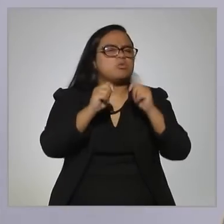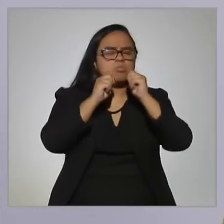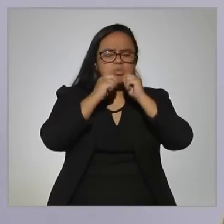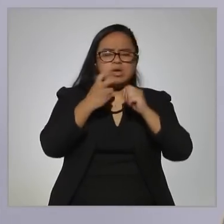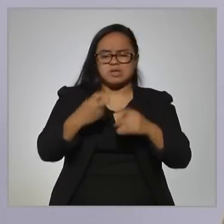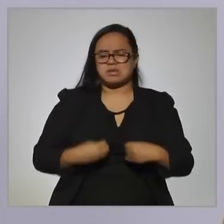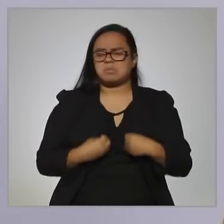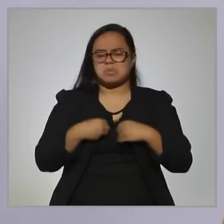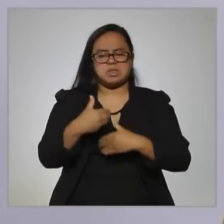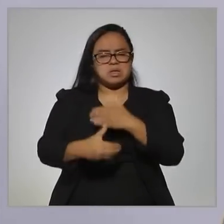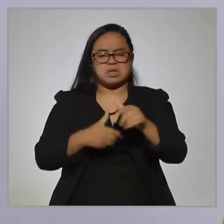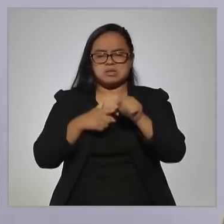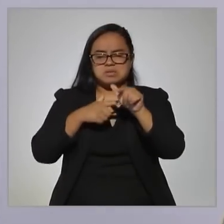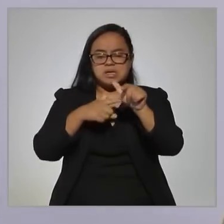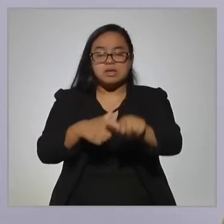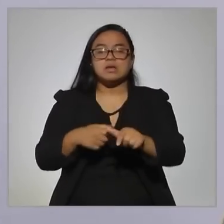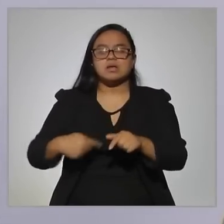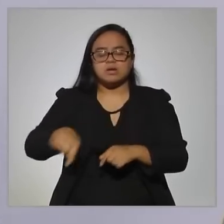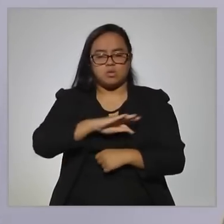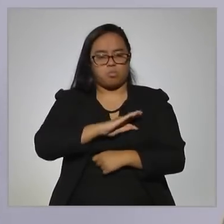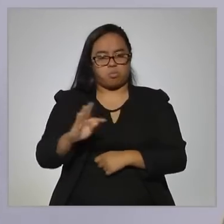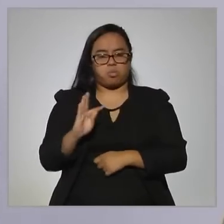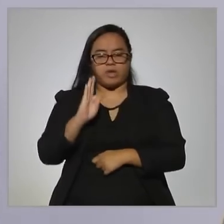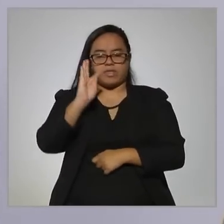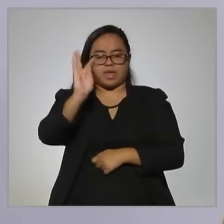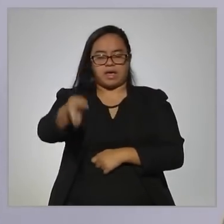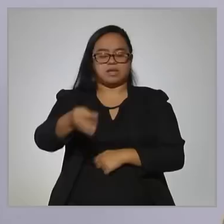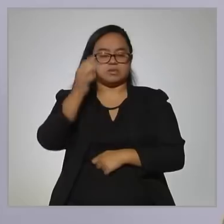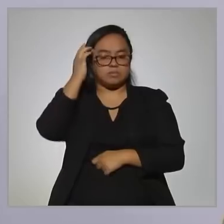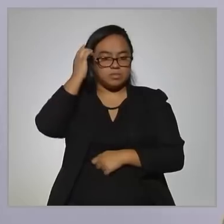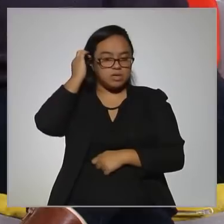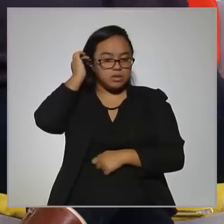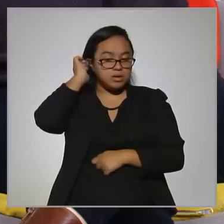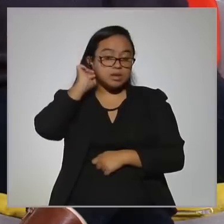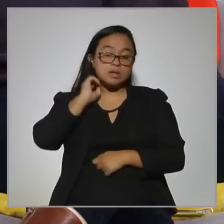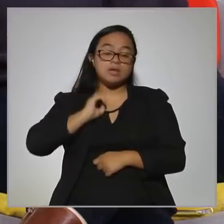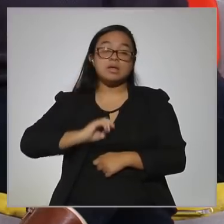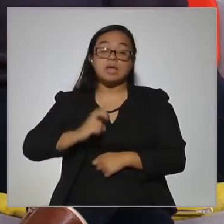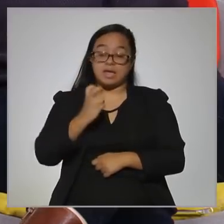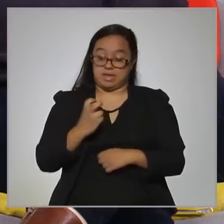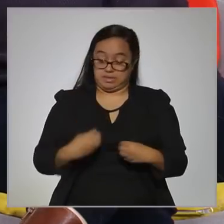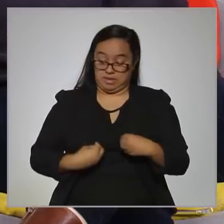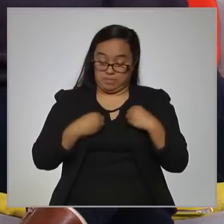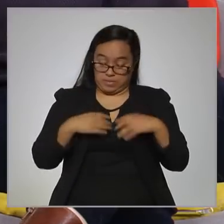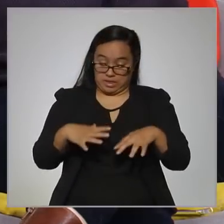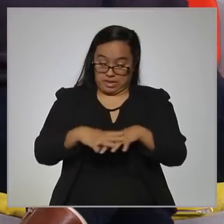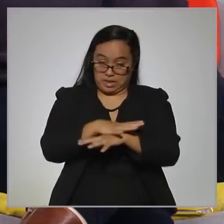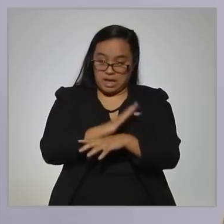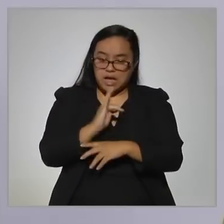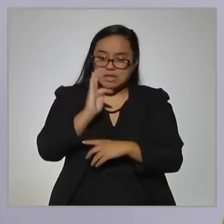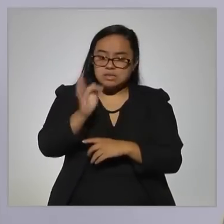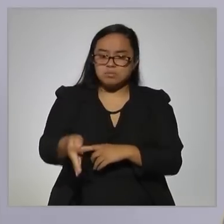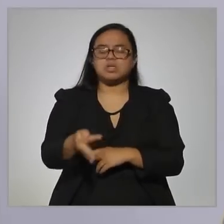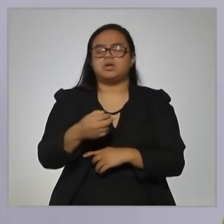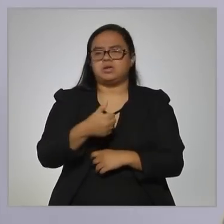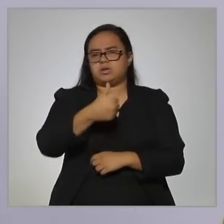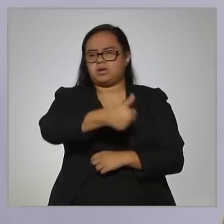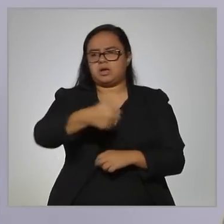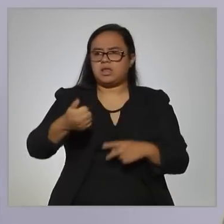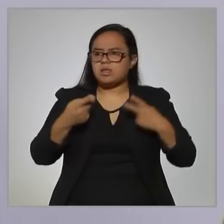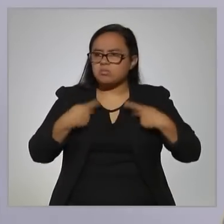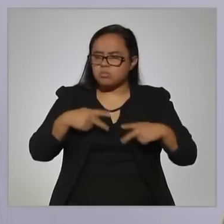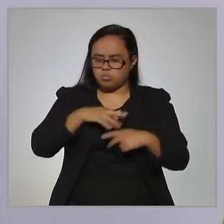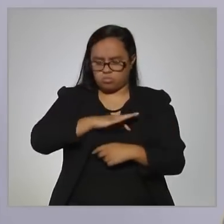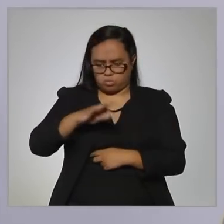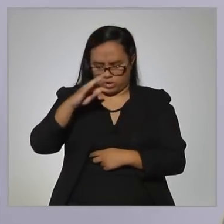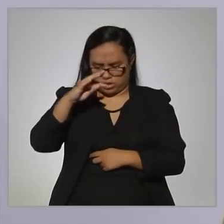nosotros la tendremos que resignificar y que el proceso de resignificar nuestra vida nos convoca también a tener una